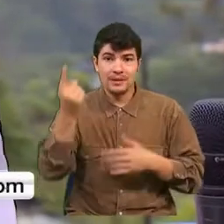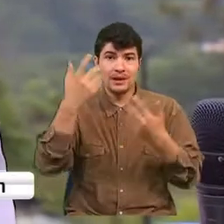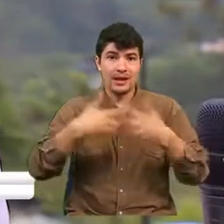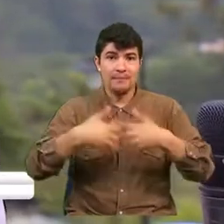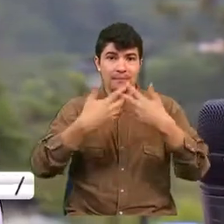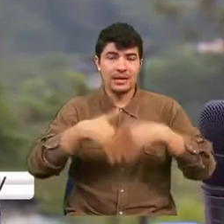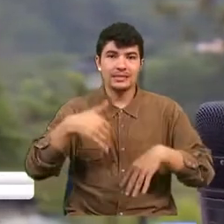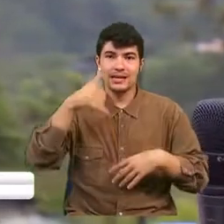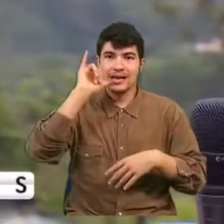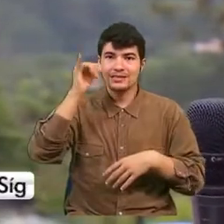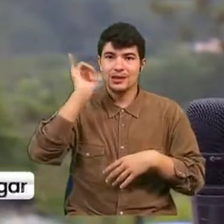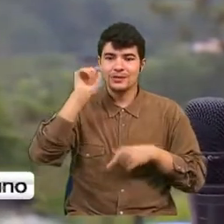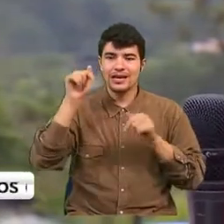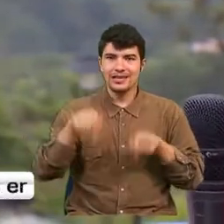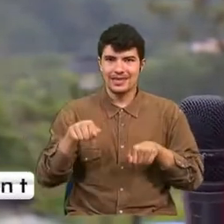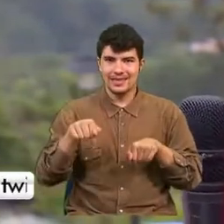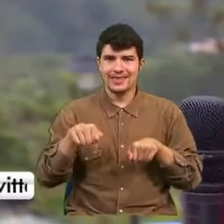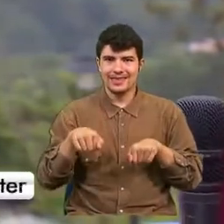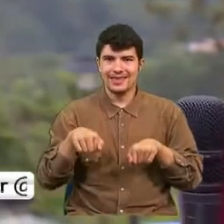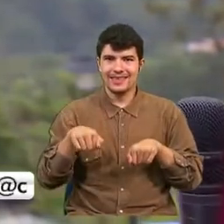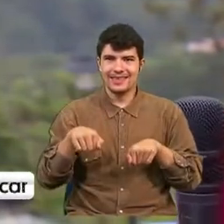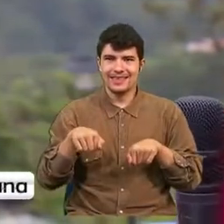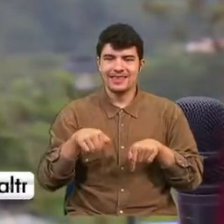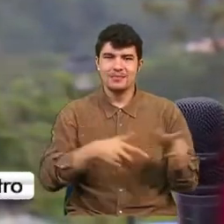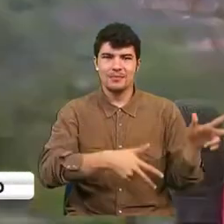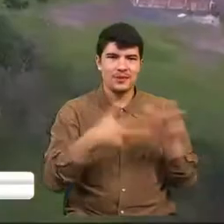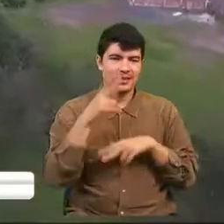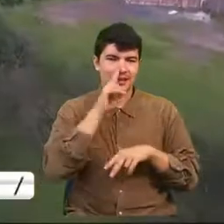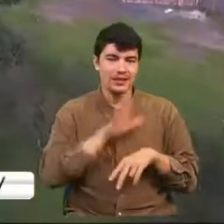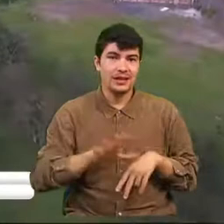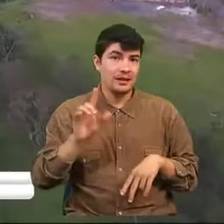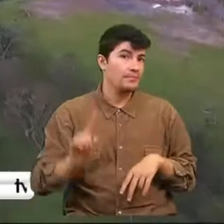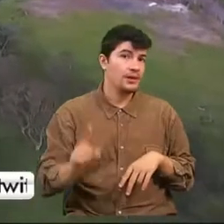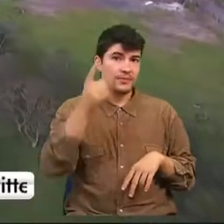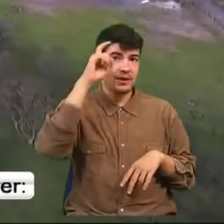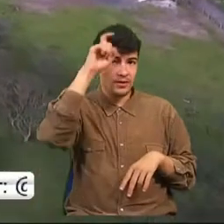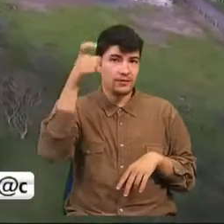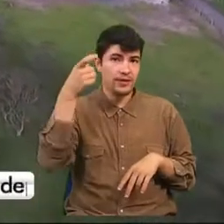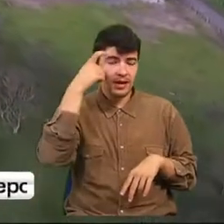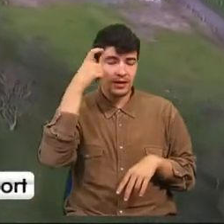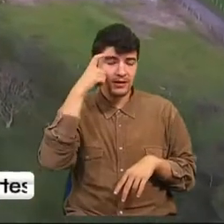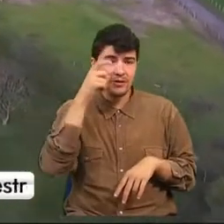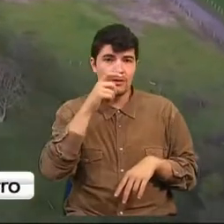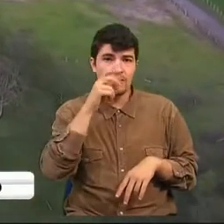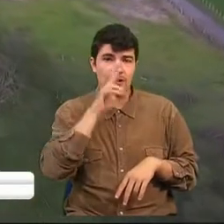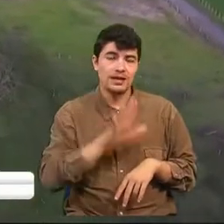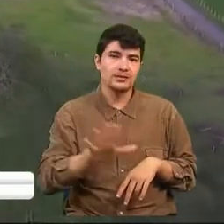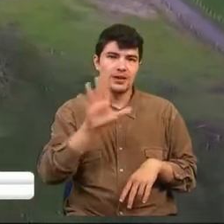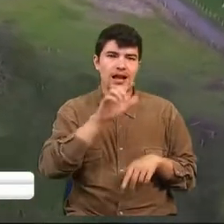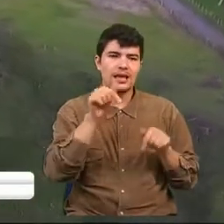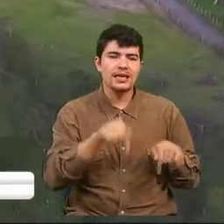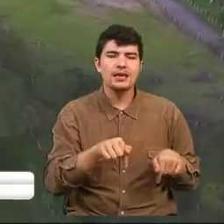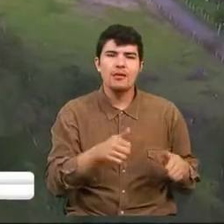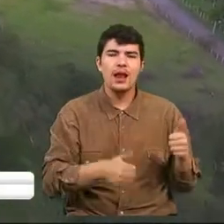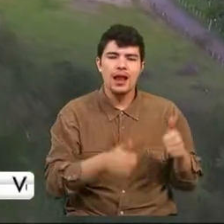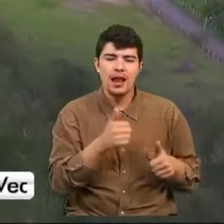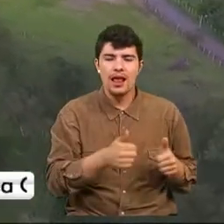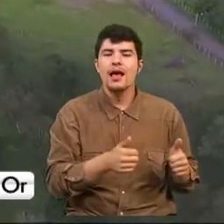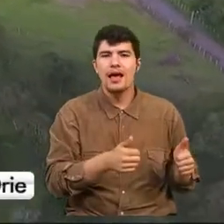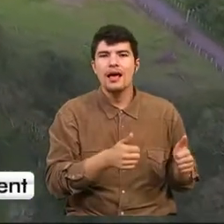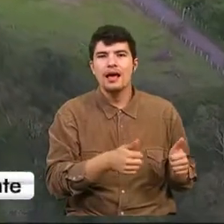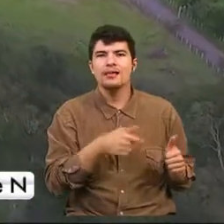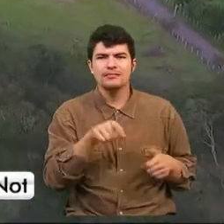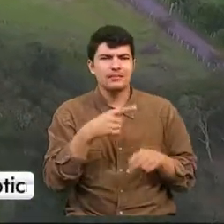de gaseosas en el municipio de Puente Nacional, el primer gobernador aquí del departamento de Santander de Puente Nacional, Eduardo Camacho Gamba. Es una tierra de